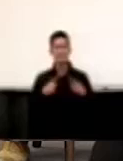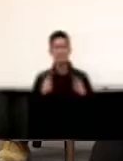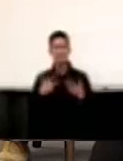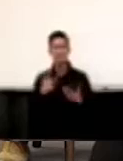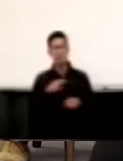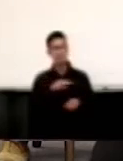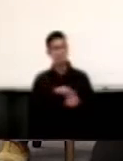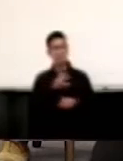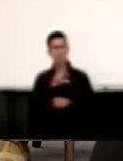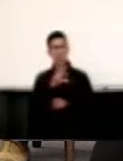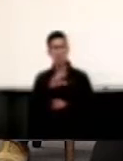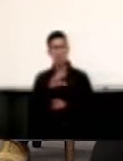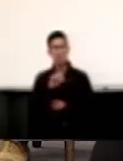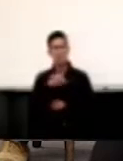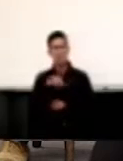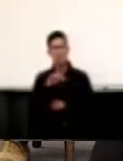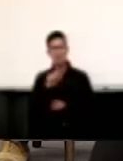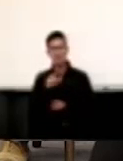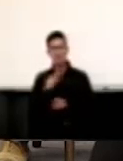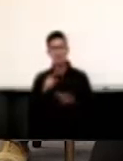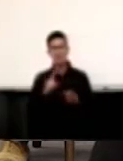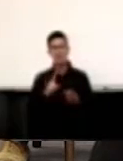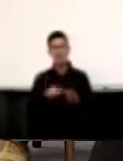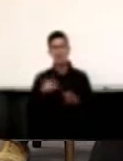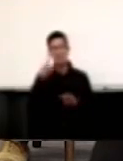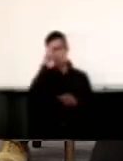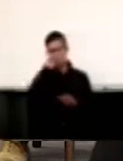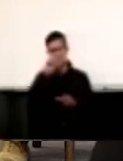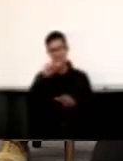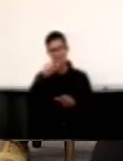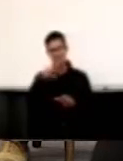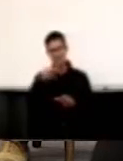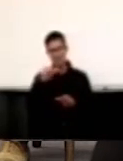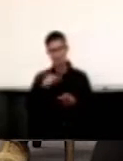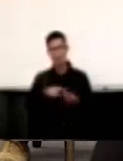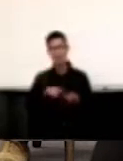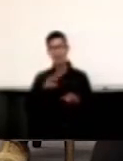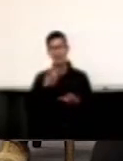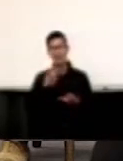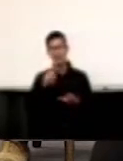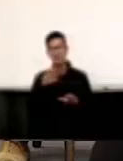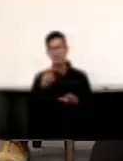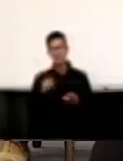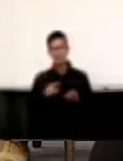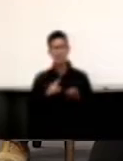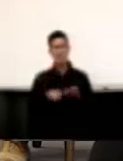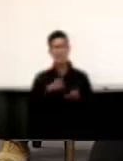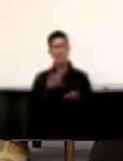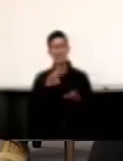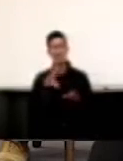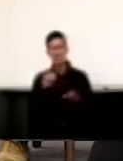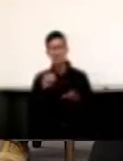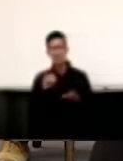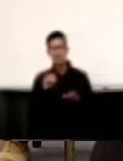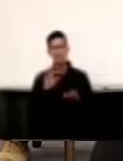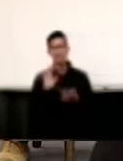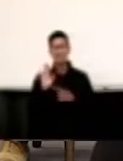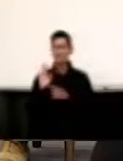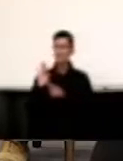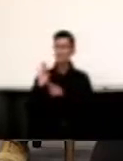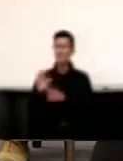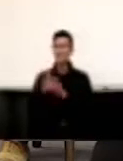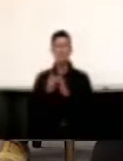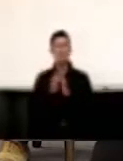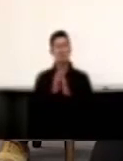doctor Uniel, a la consejera Sandra, a la consejera Beatriz, al doctor Fernando Barrientos por la presentación de este libro,